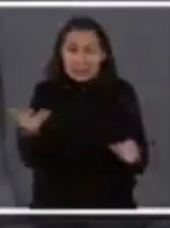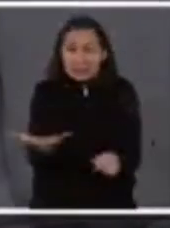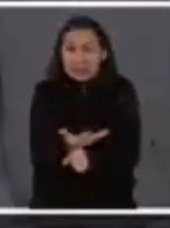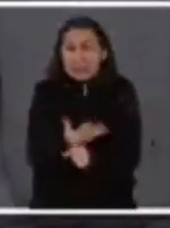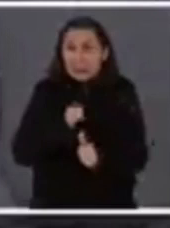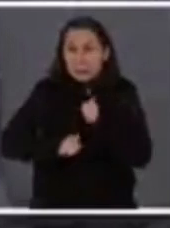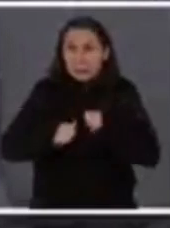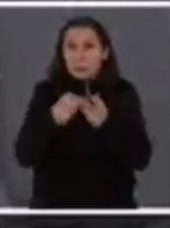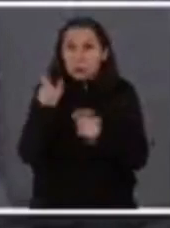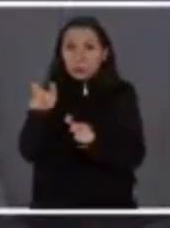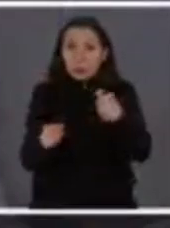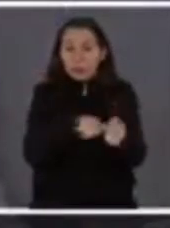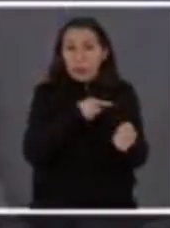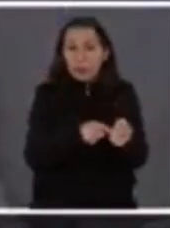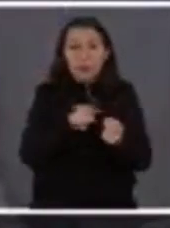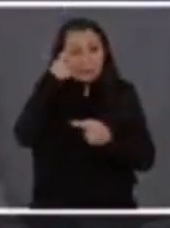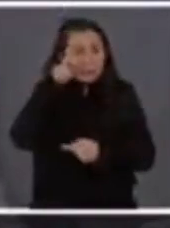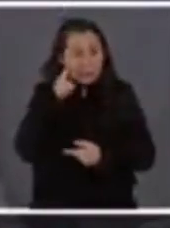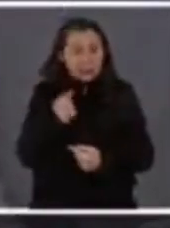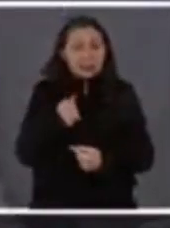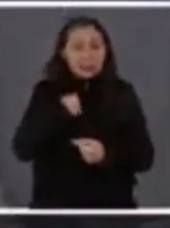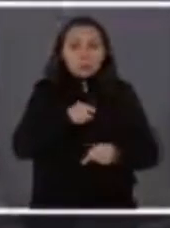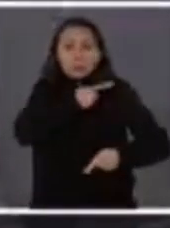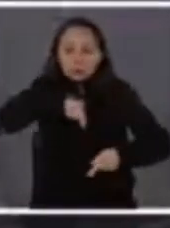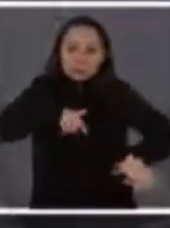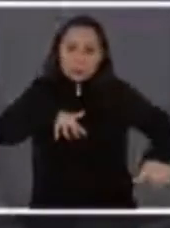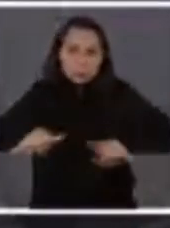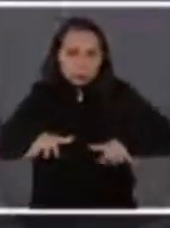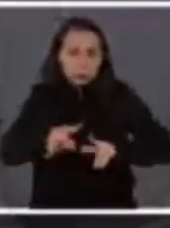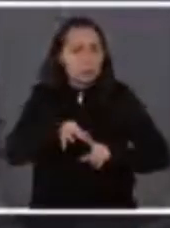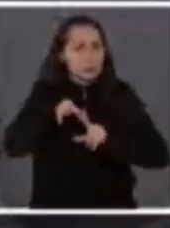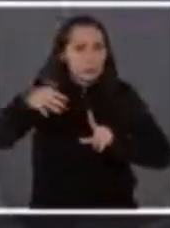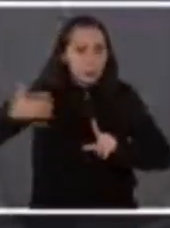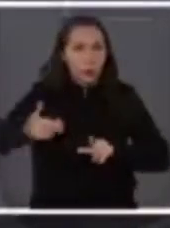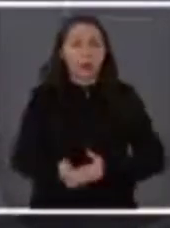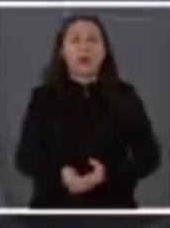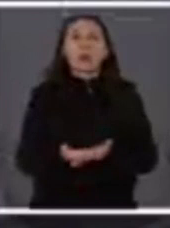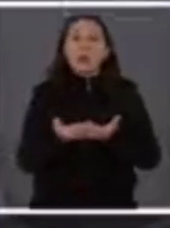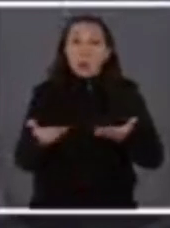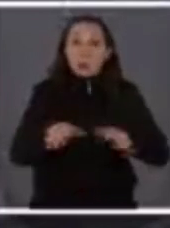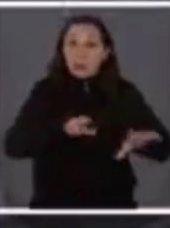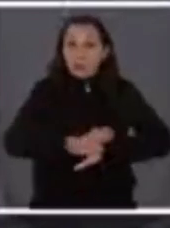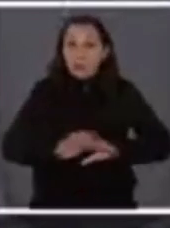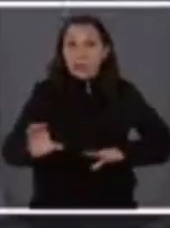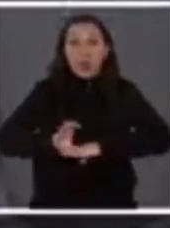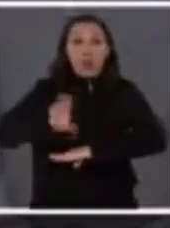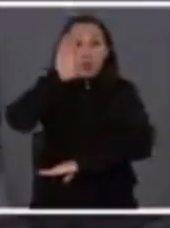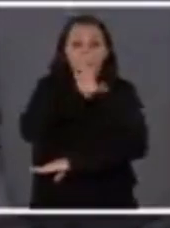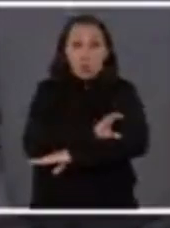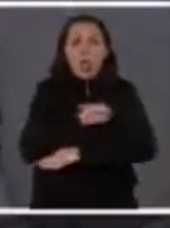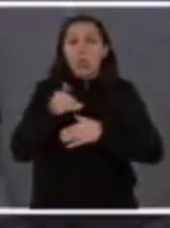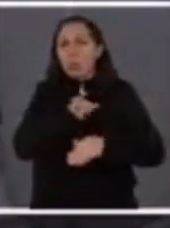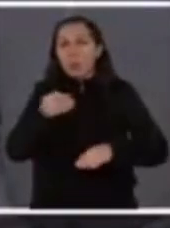muchas familias. Y todo daño nos afecta y nos moviliza, que es lo principal. Por eso, tras esta actividad en Coltauco,